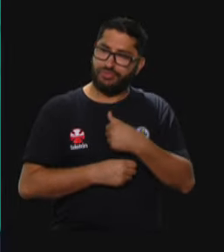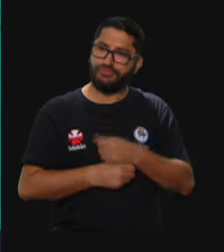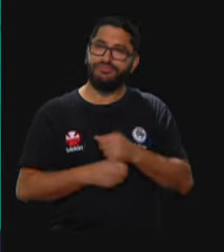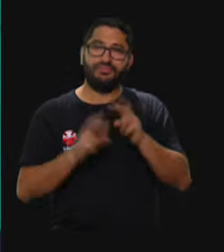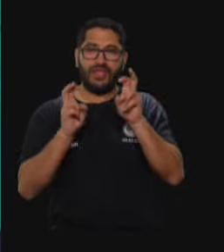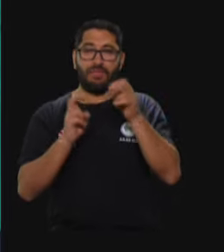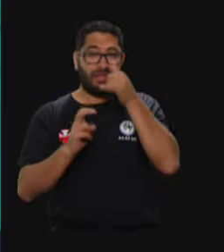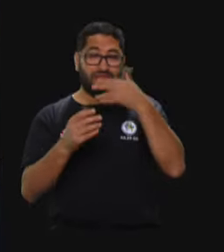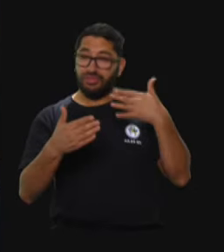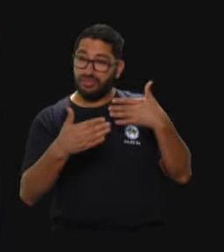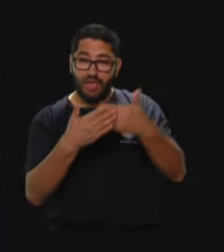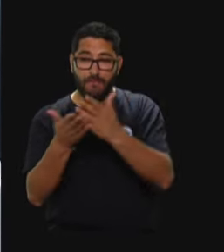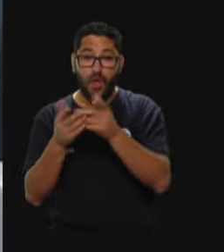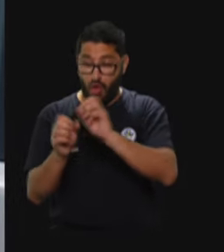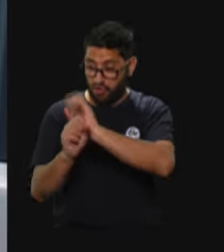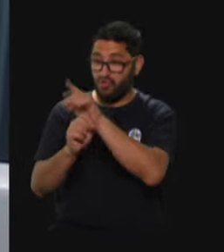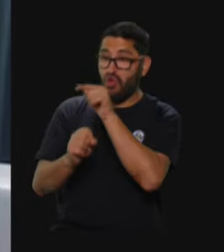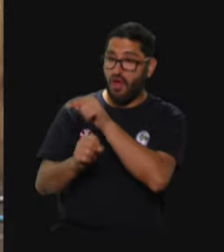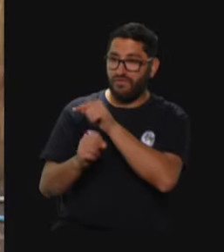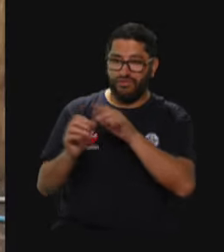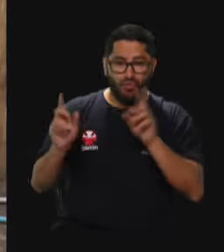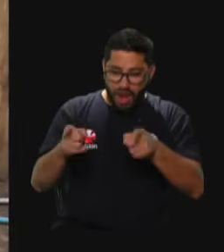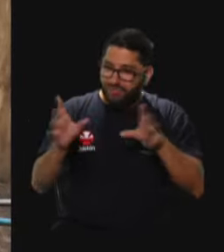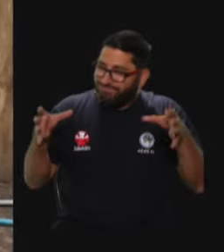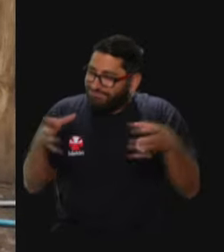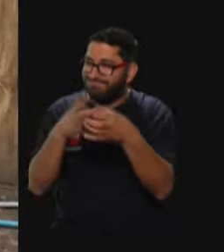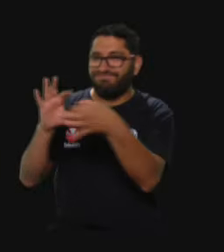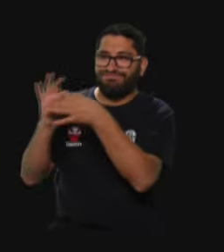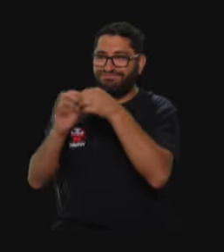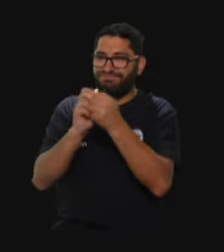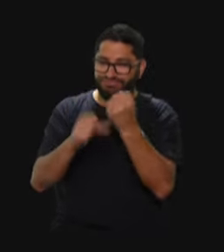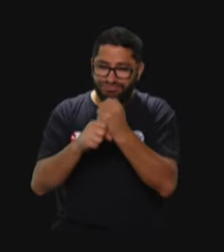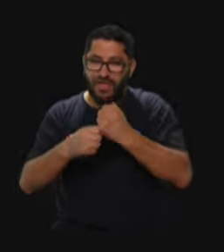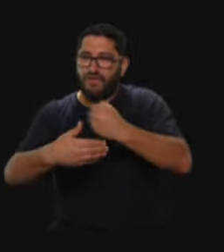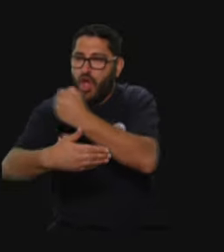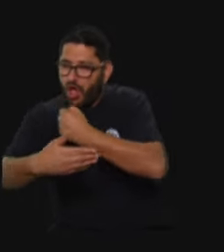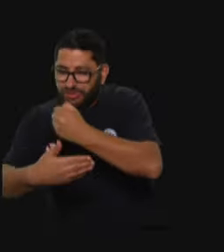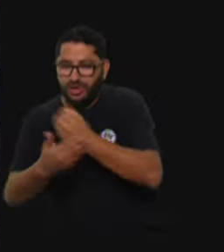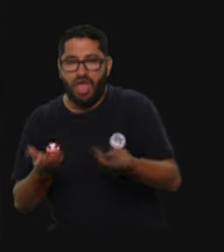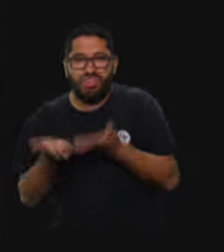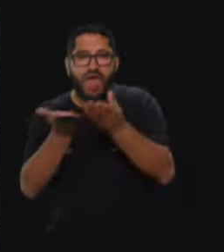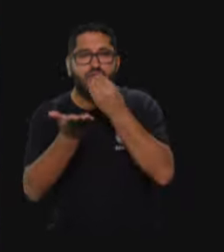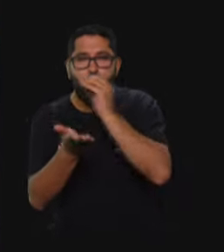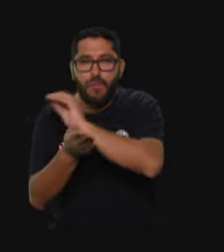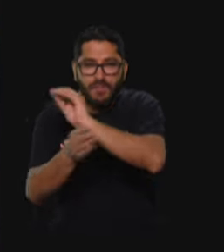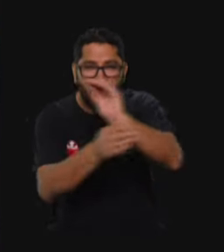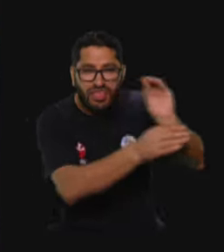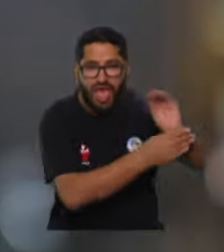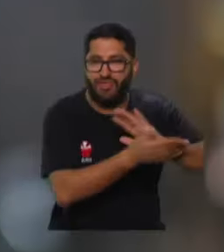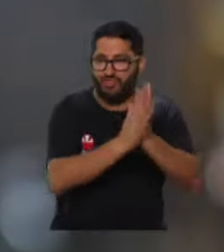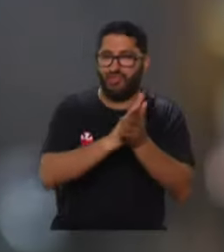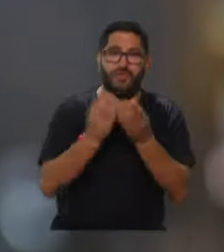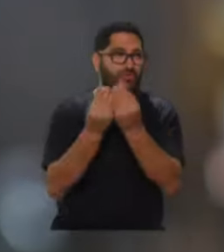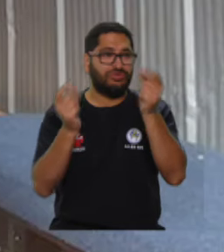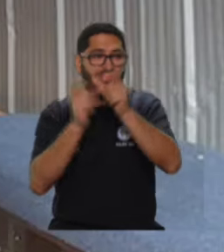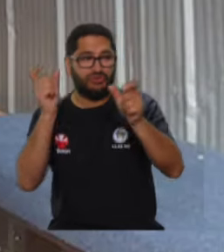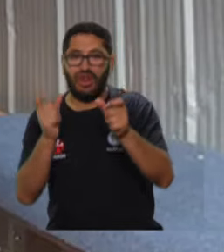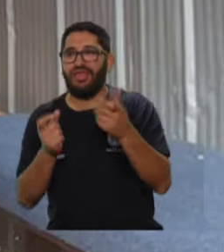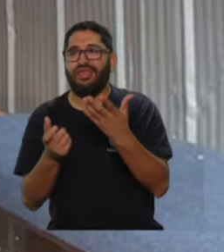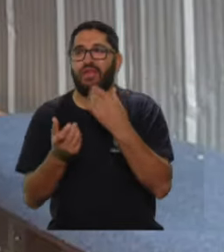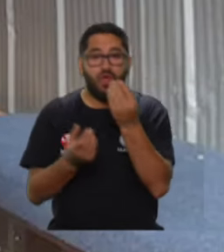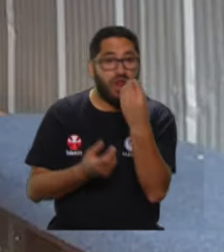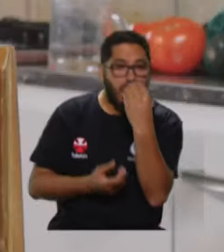una agrupación. Y ahí se fue uniendo gente, estuvimos entregando casi 150 almuerzos semanales. Siempre todos los años hacemos algo.